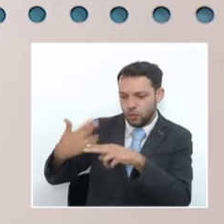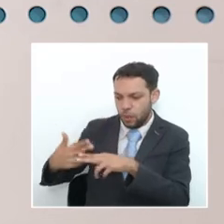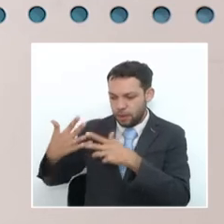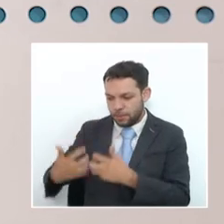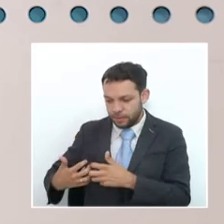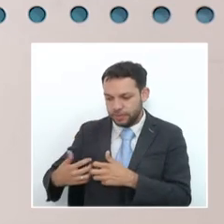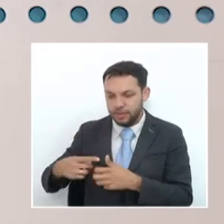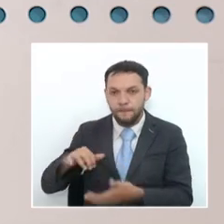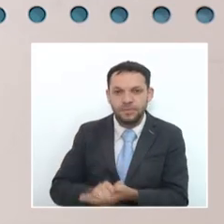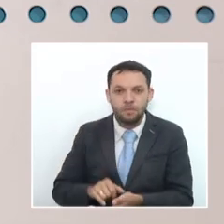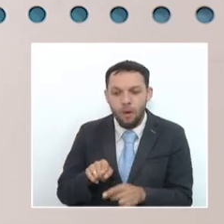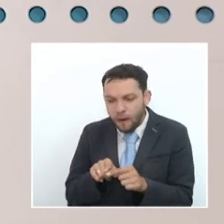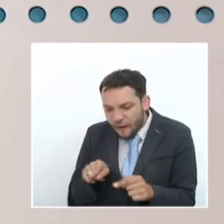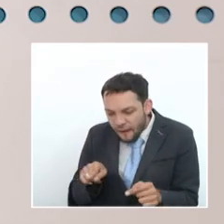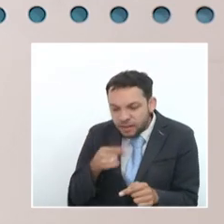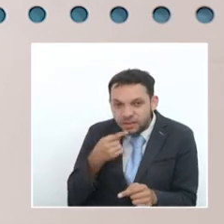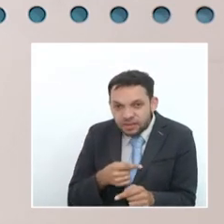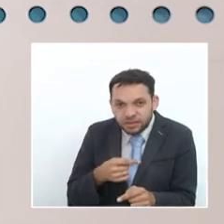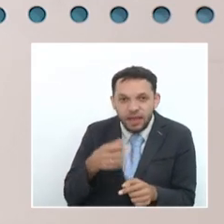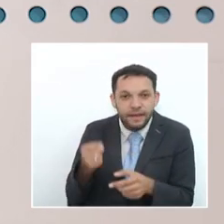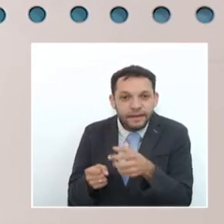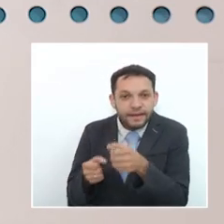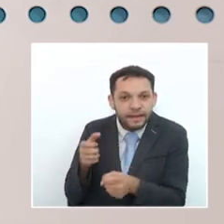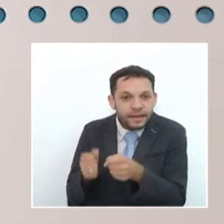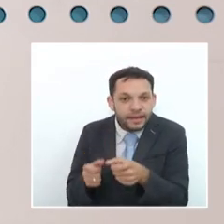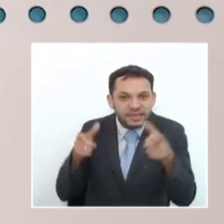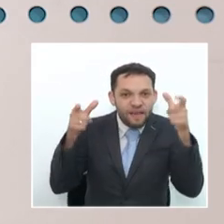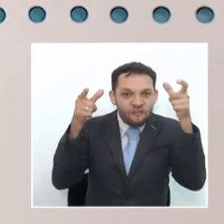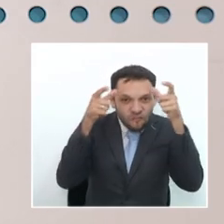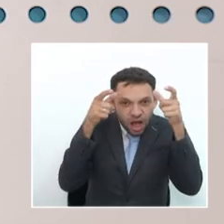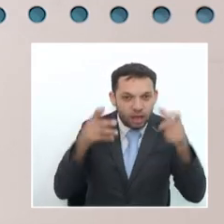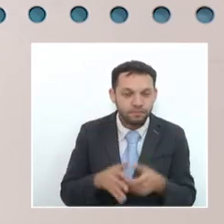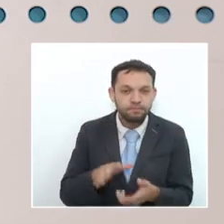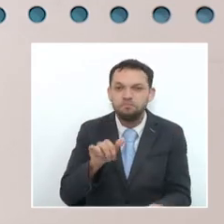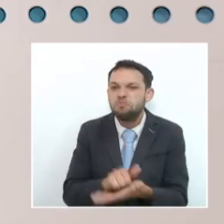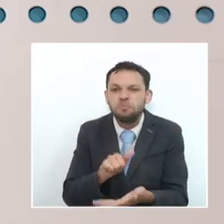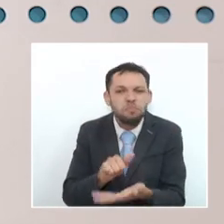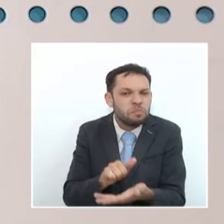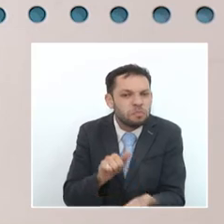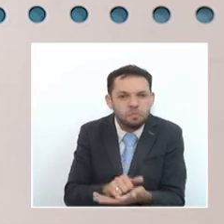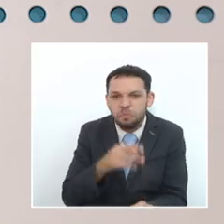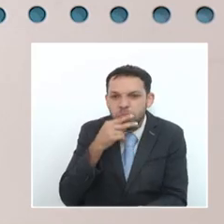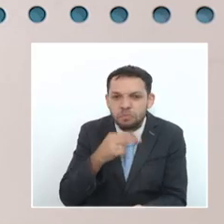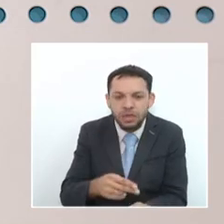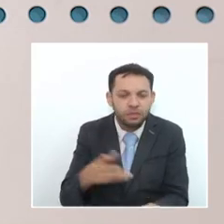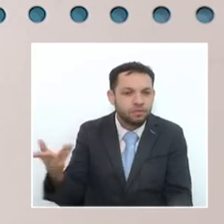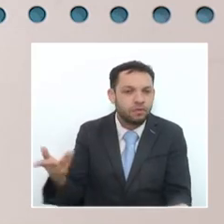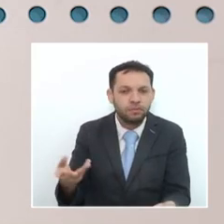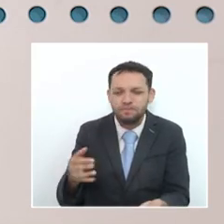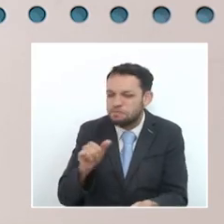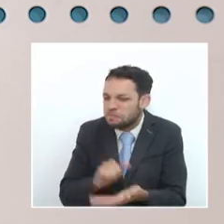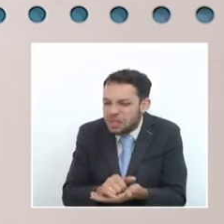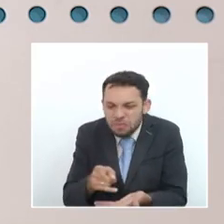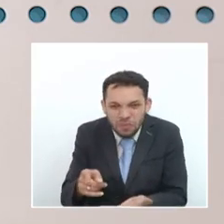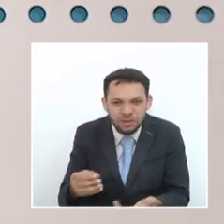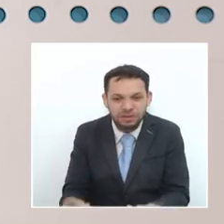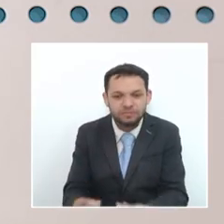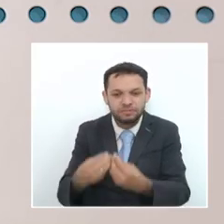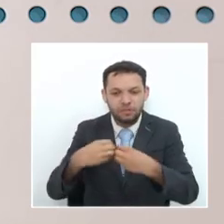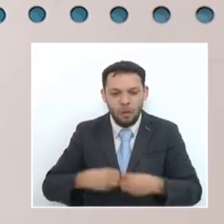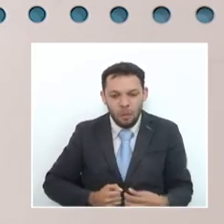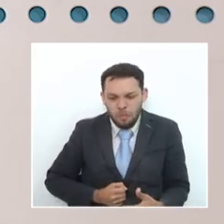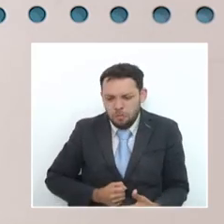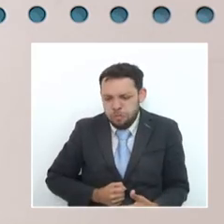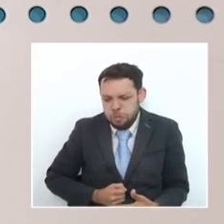Leche de vaca. Le cambiaron el nombre. Cualquiera, es una leche de vaca. Está haciendo una intolerancia a la